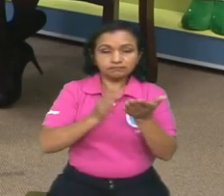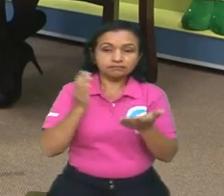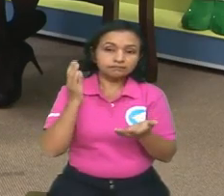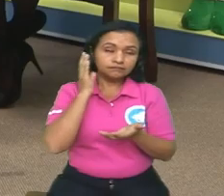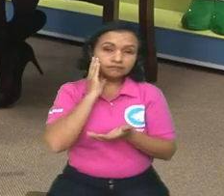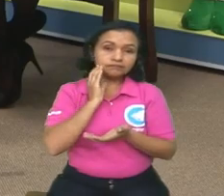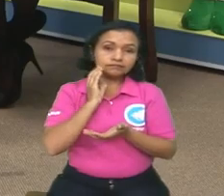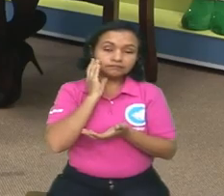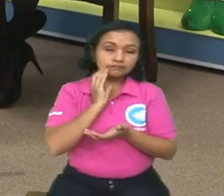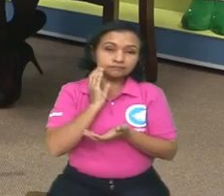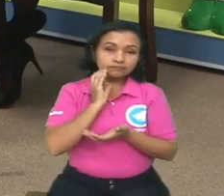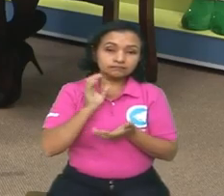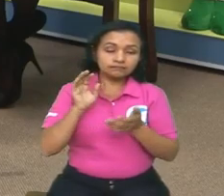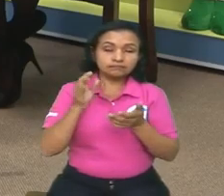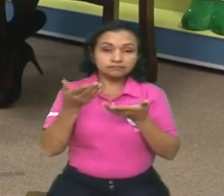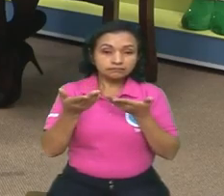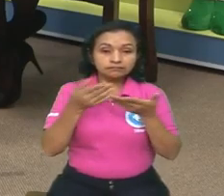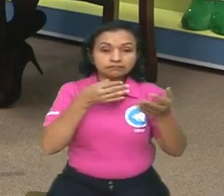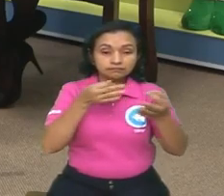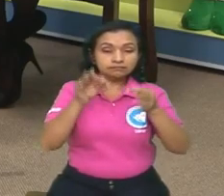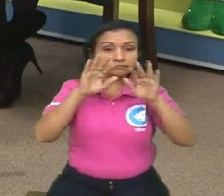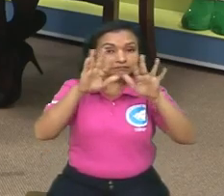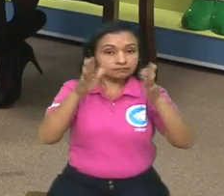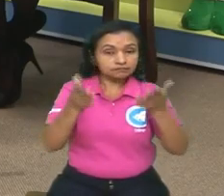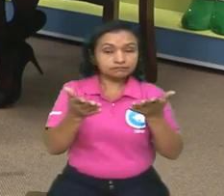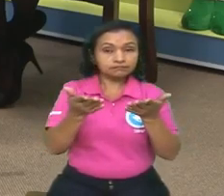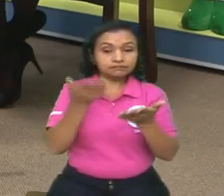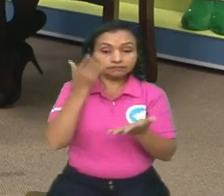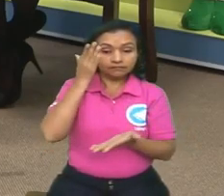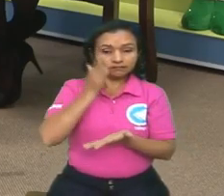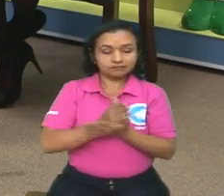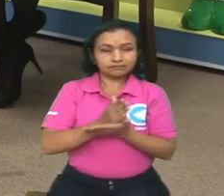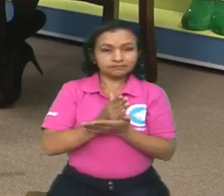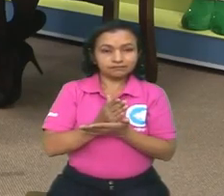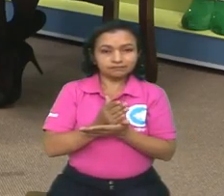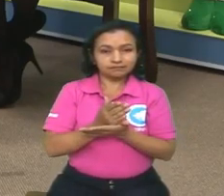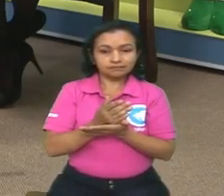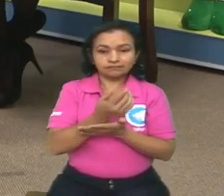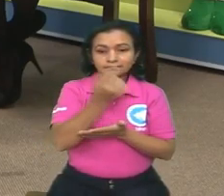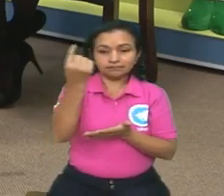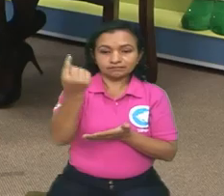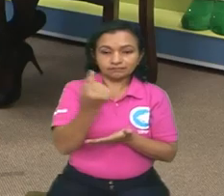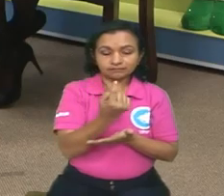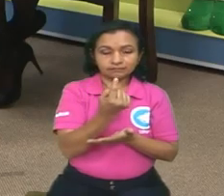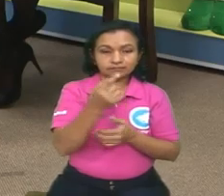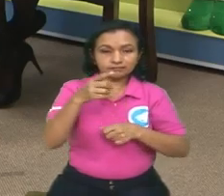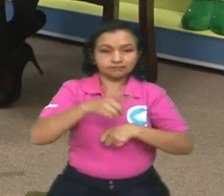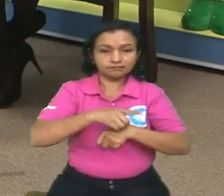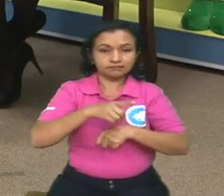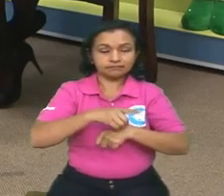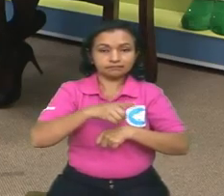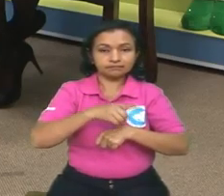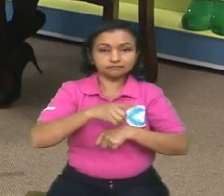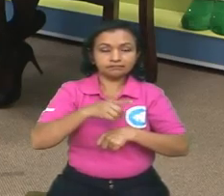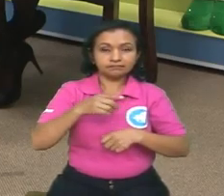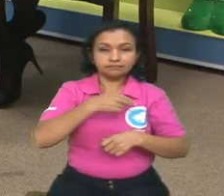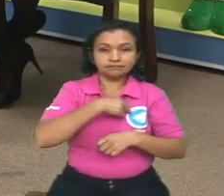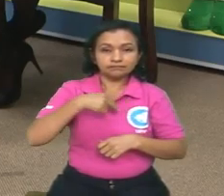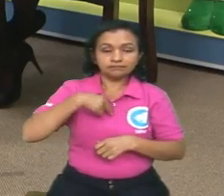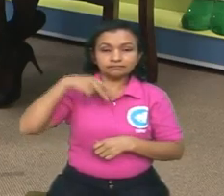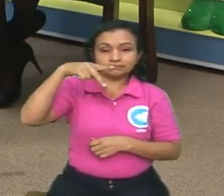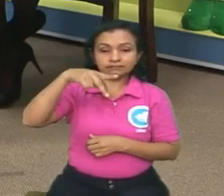similar en tratar de convencerlas, pues quizás va decidida, pero cuando llega a la clínica a hacerse el